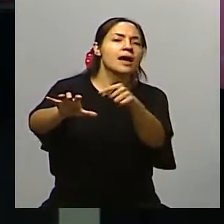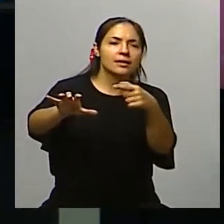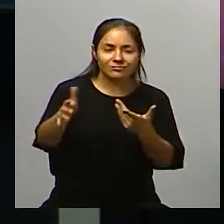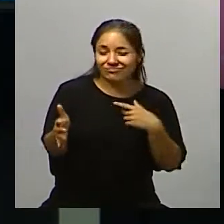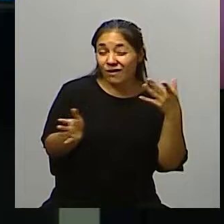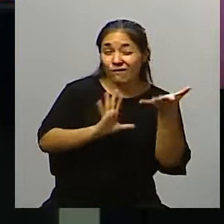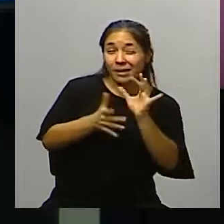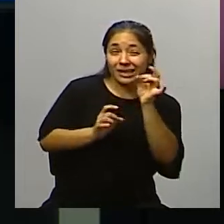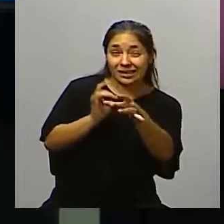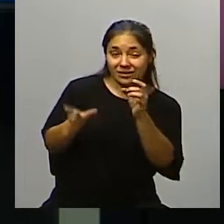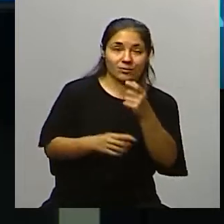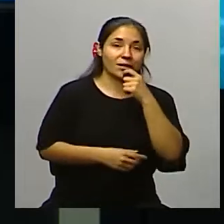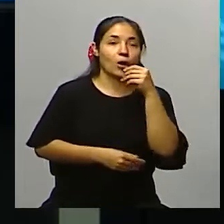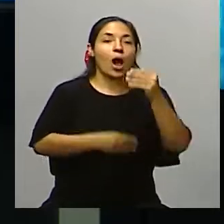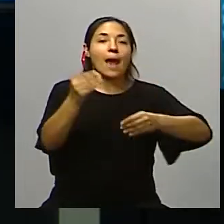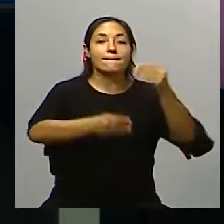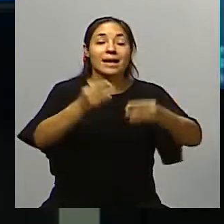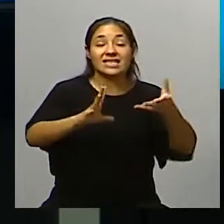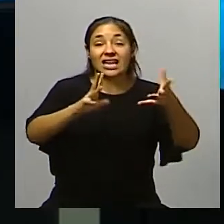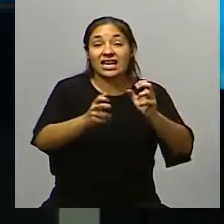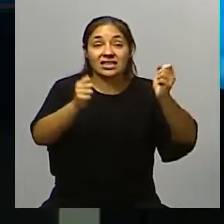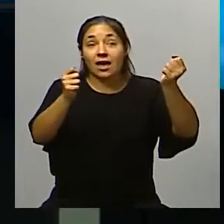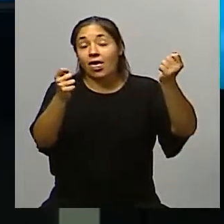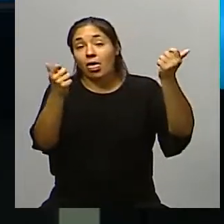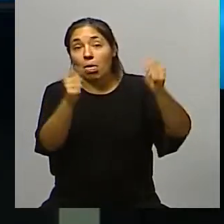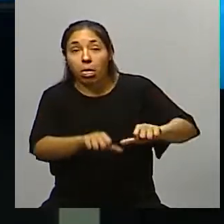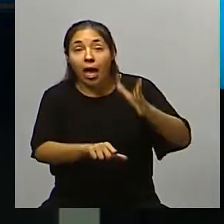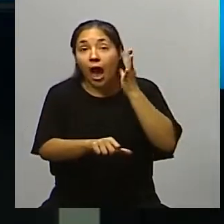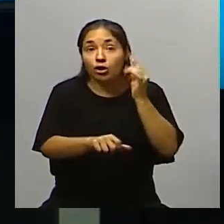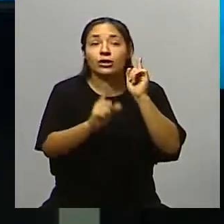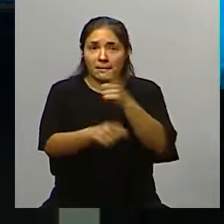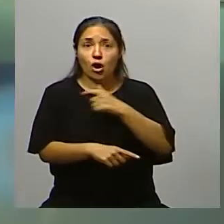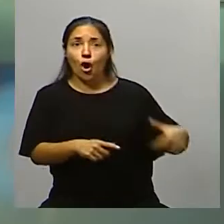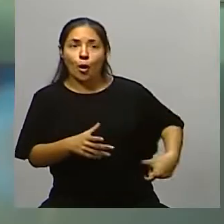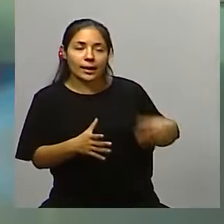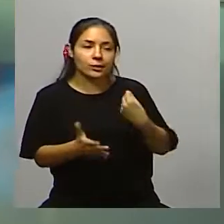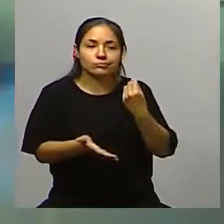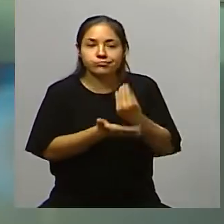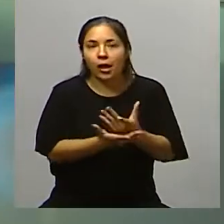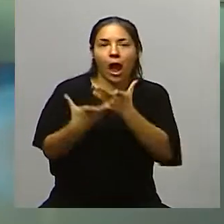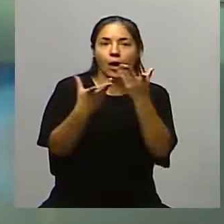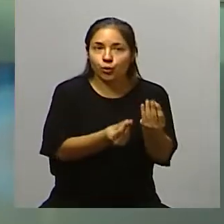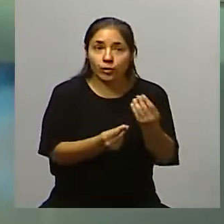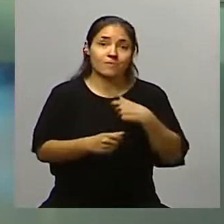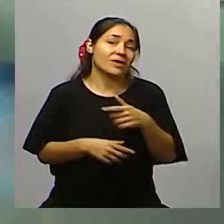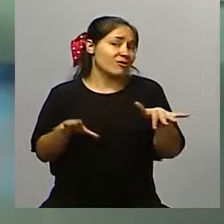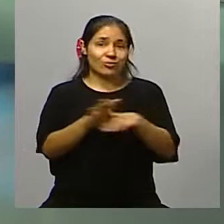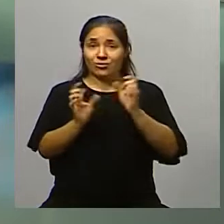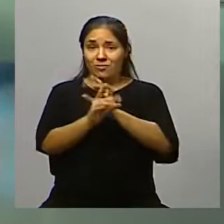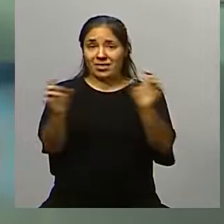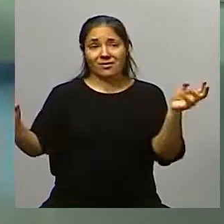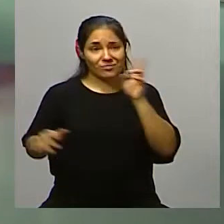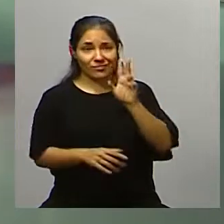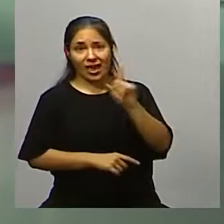claro, cuando una empresa atraviesa una crisis, también hay asistencia que llega por parte del Estado Nacional a esas empresas, y bueno, la pandemia desnudó esa realidad, creo